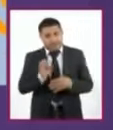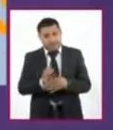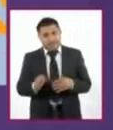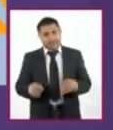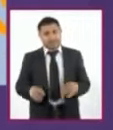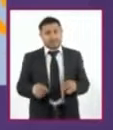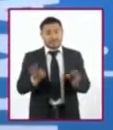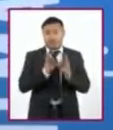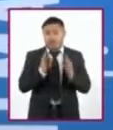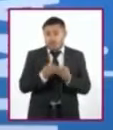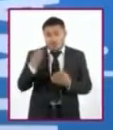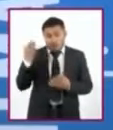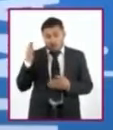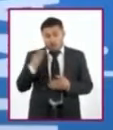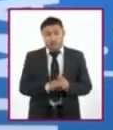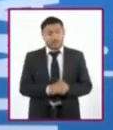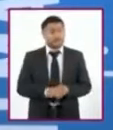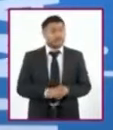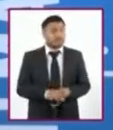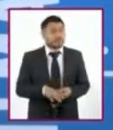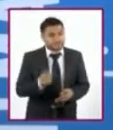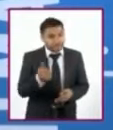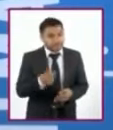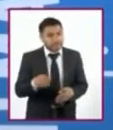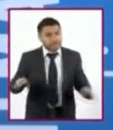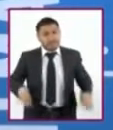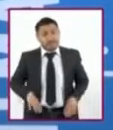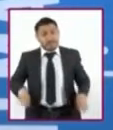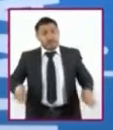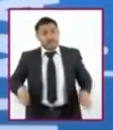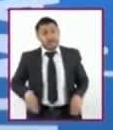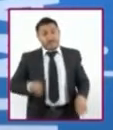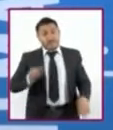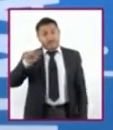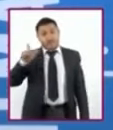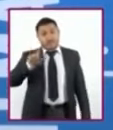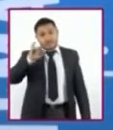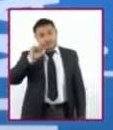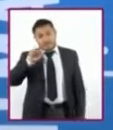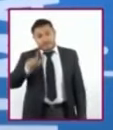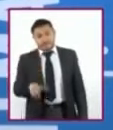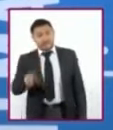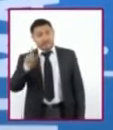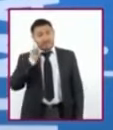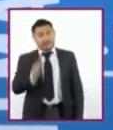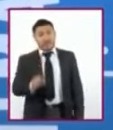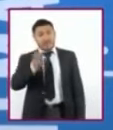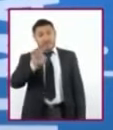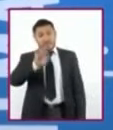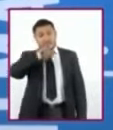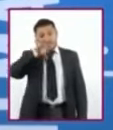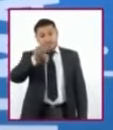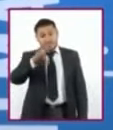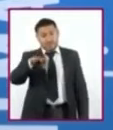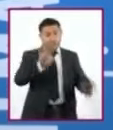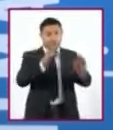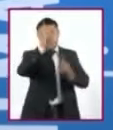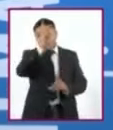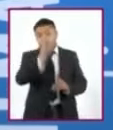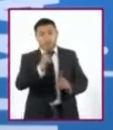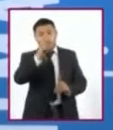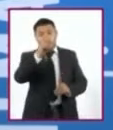simétricos. Otra situación de la simetría axial es cuando el eje de simetría está inclinado.